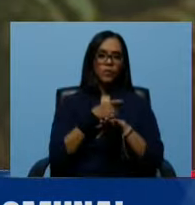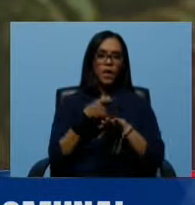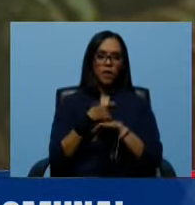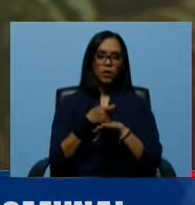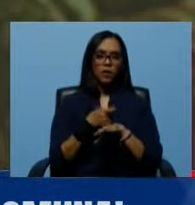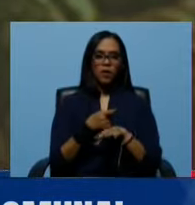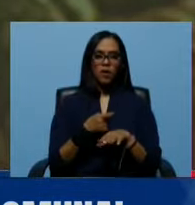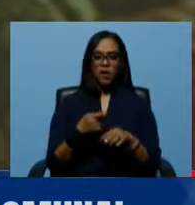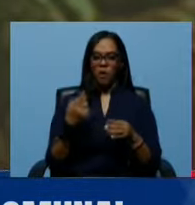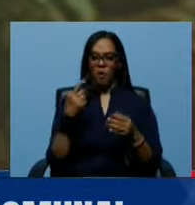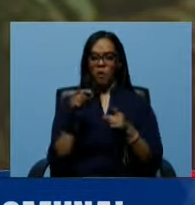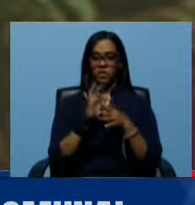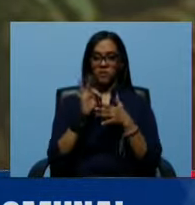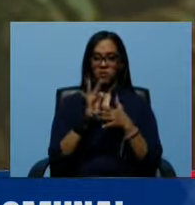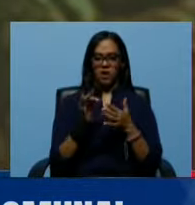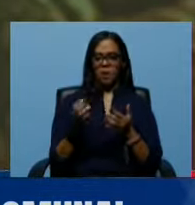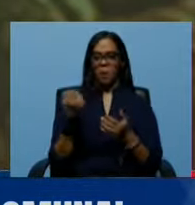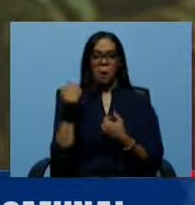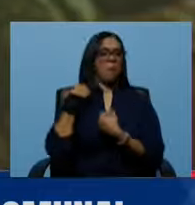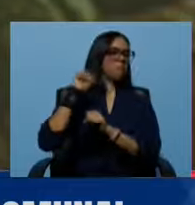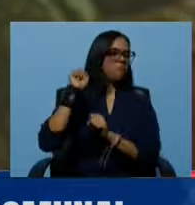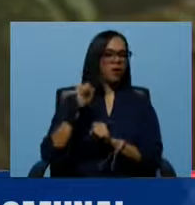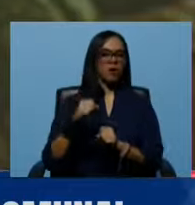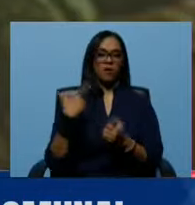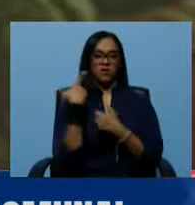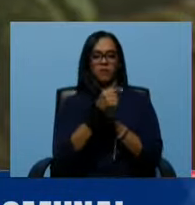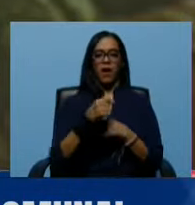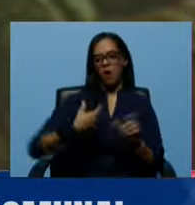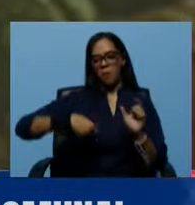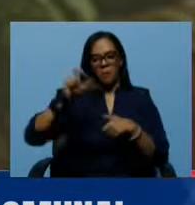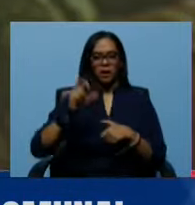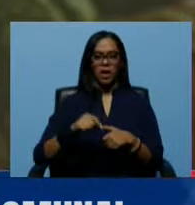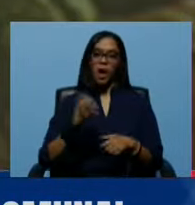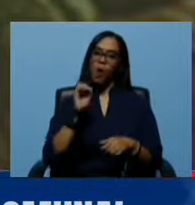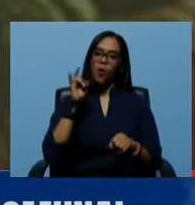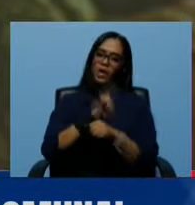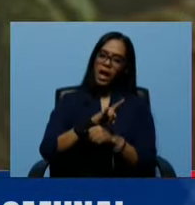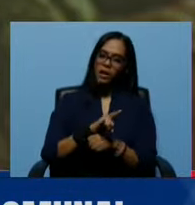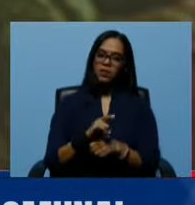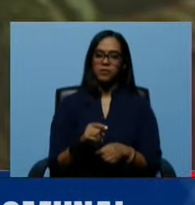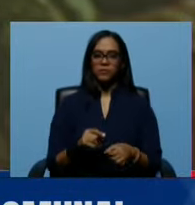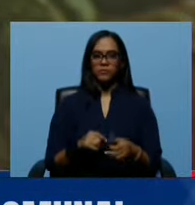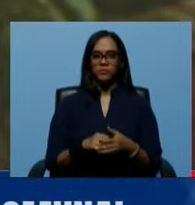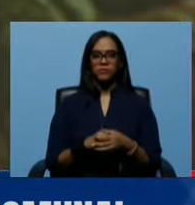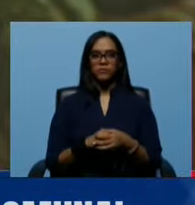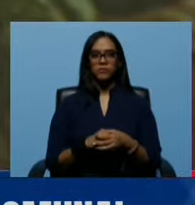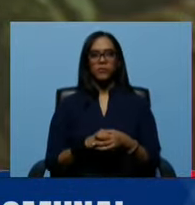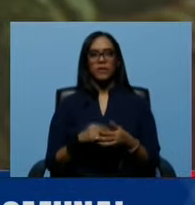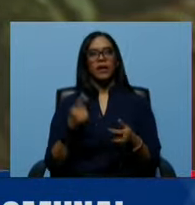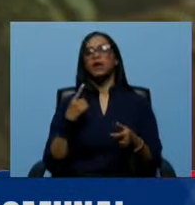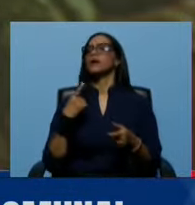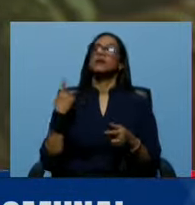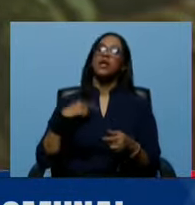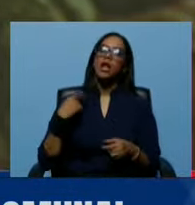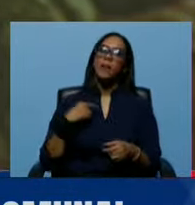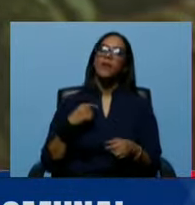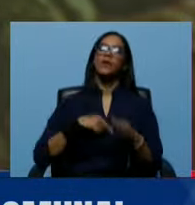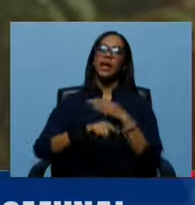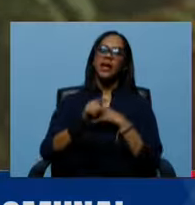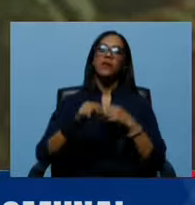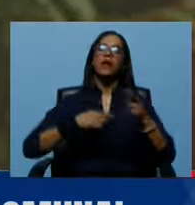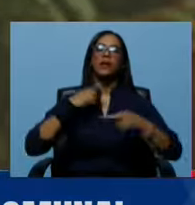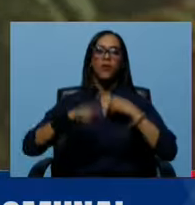o no lo escucha, o se va, o lo patea, o lo engaña. Tenemos que ir a una gran